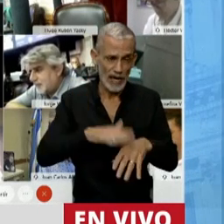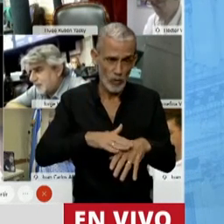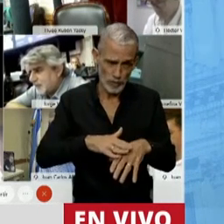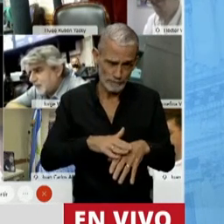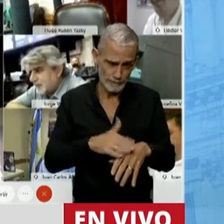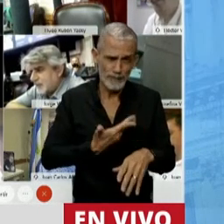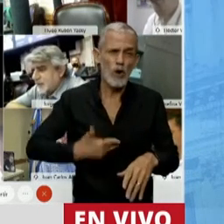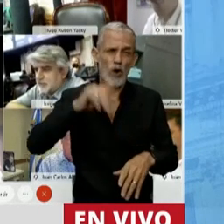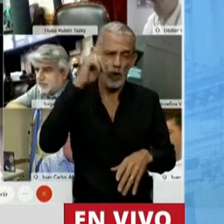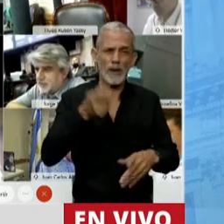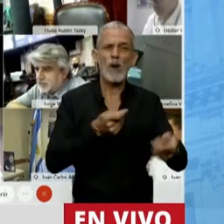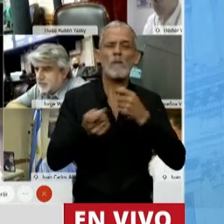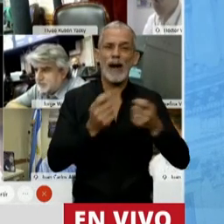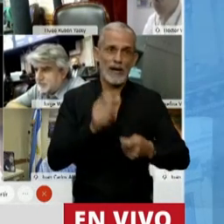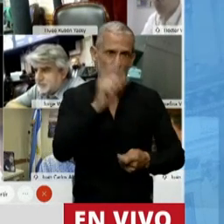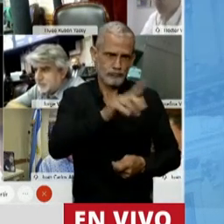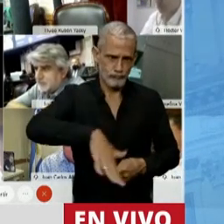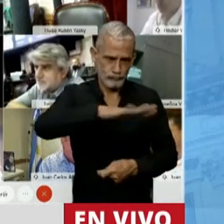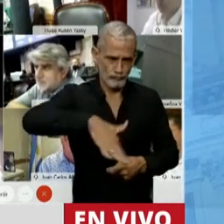eso también tiene mucho que ver con el manejo de ustedes.